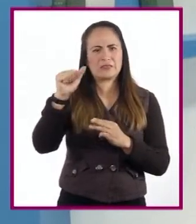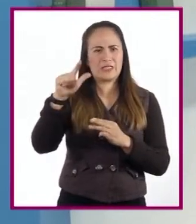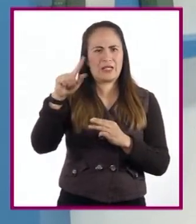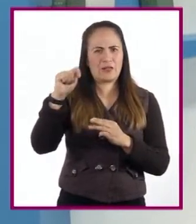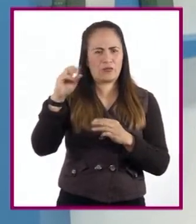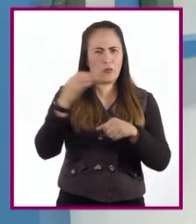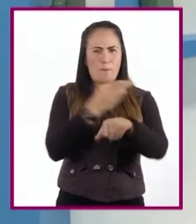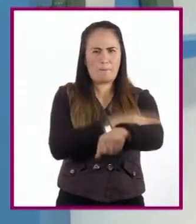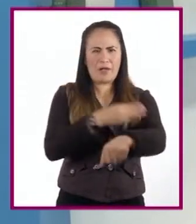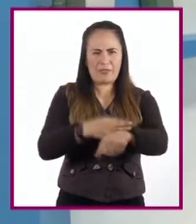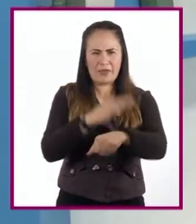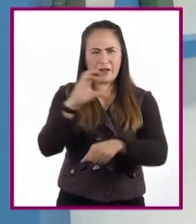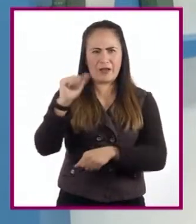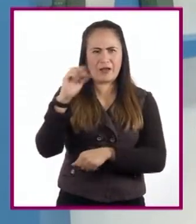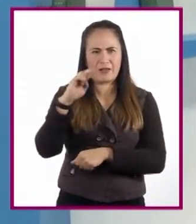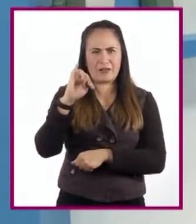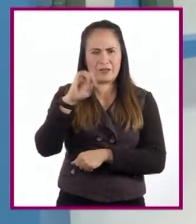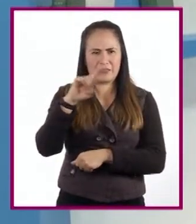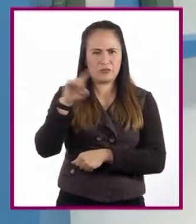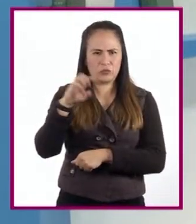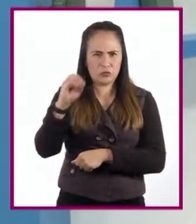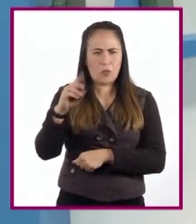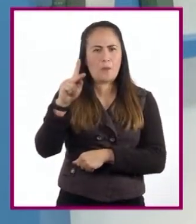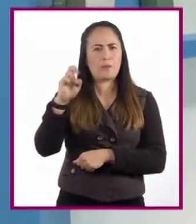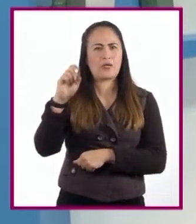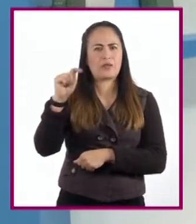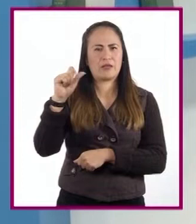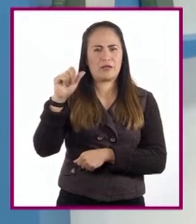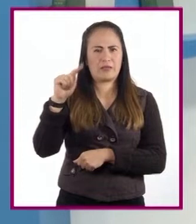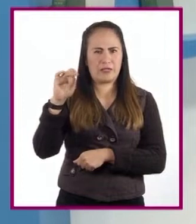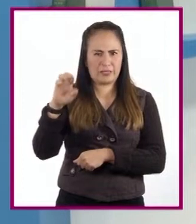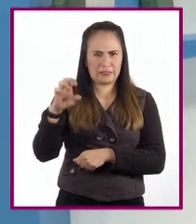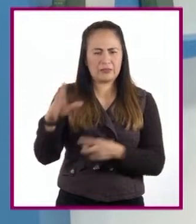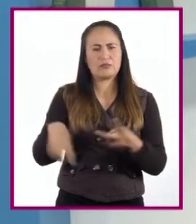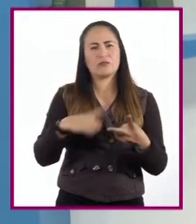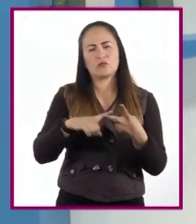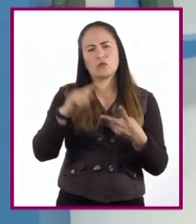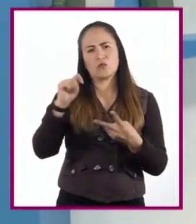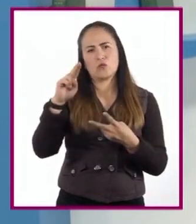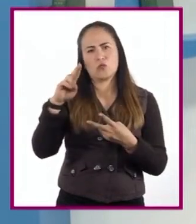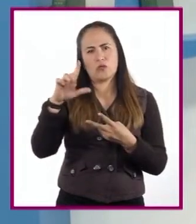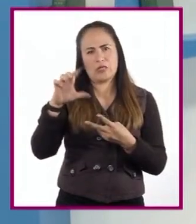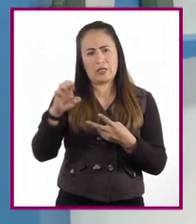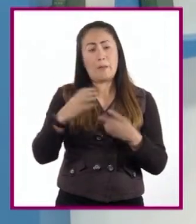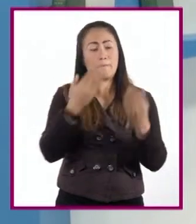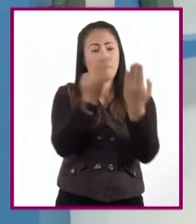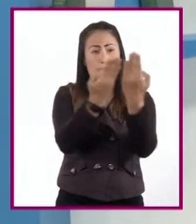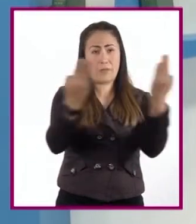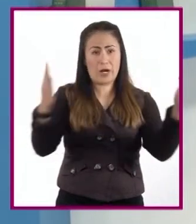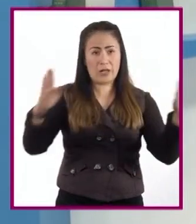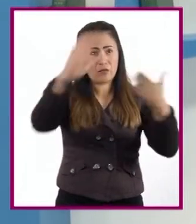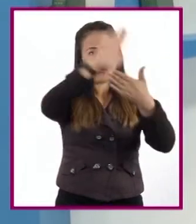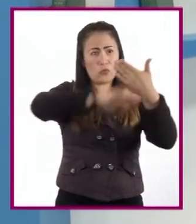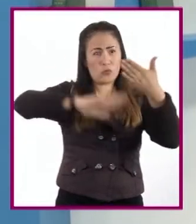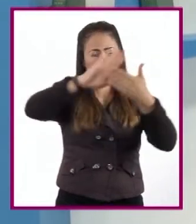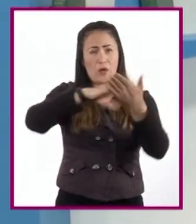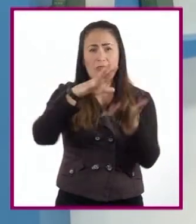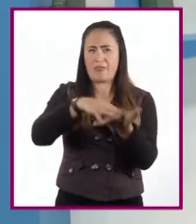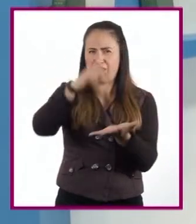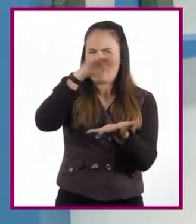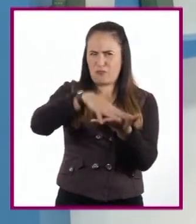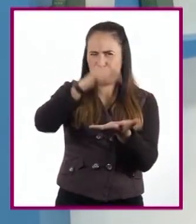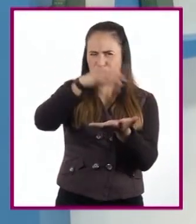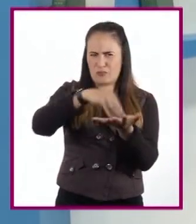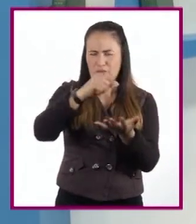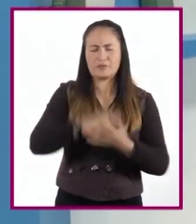bajereque, carrizos, petates y tules, en tanto que las paredes fueron recubiertas con barro. El